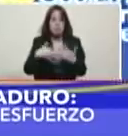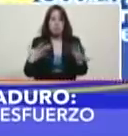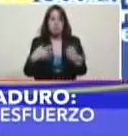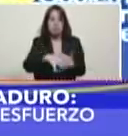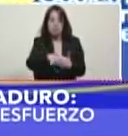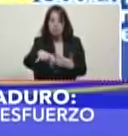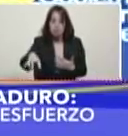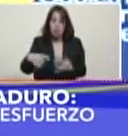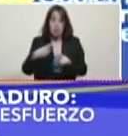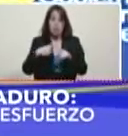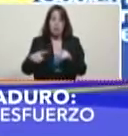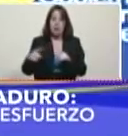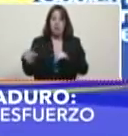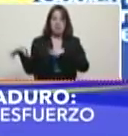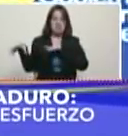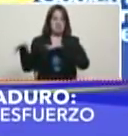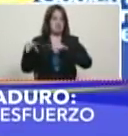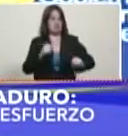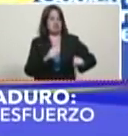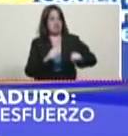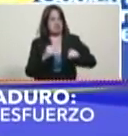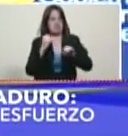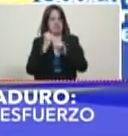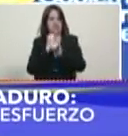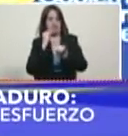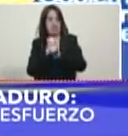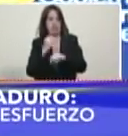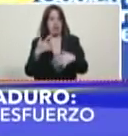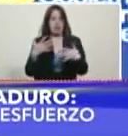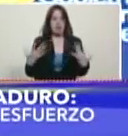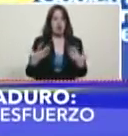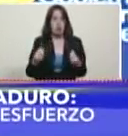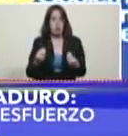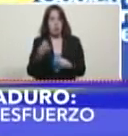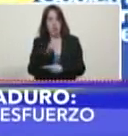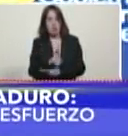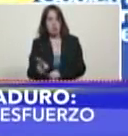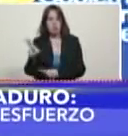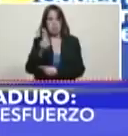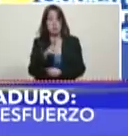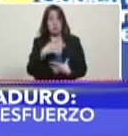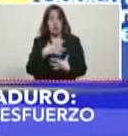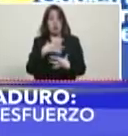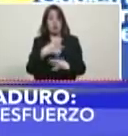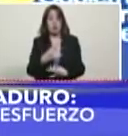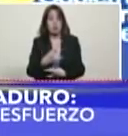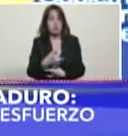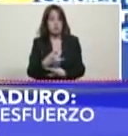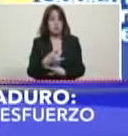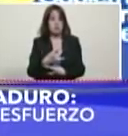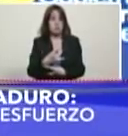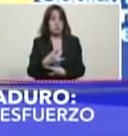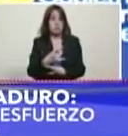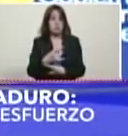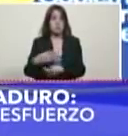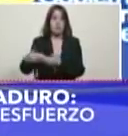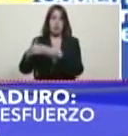colonizado por tecnologías de comunicación creadas y usadas para los intereses